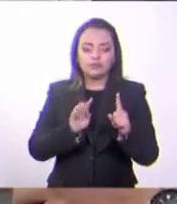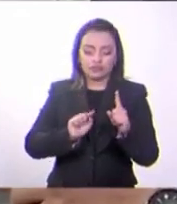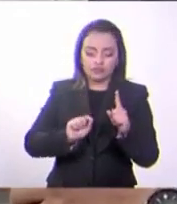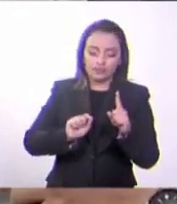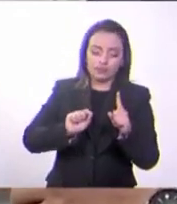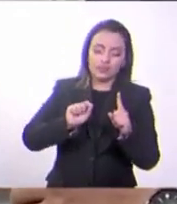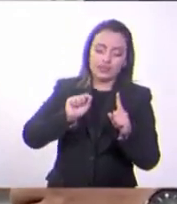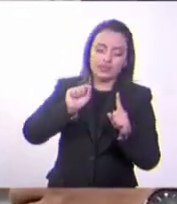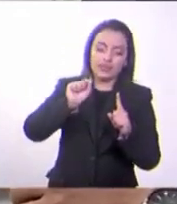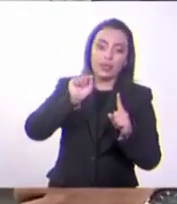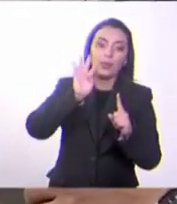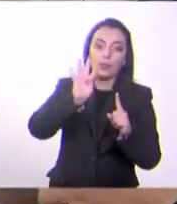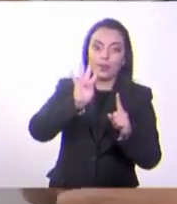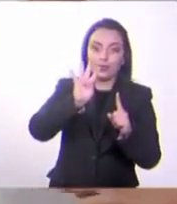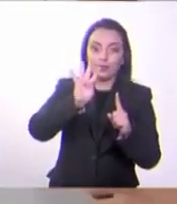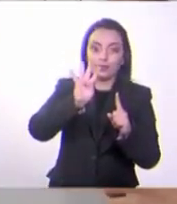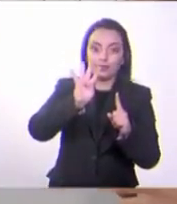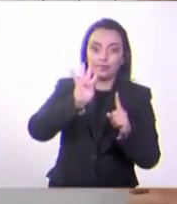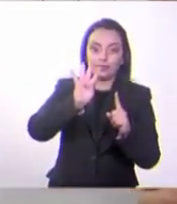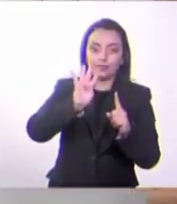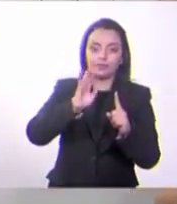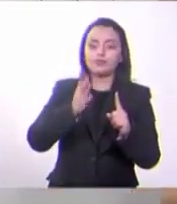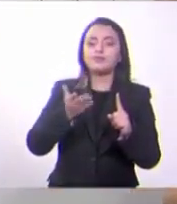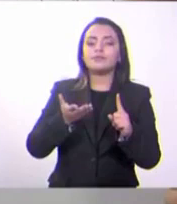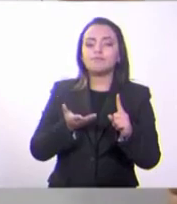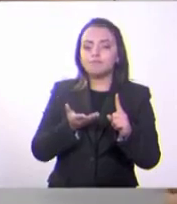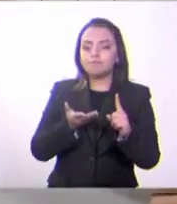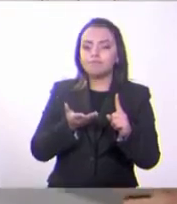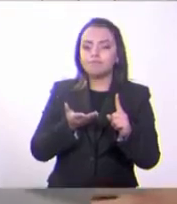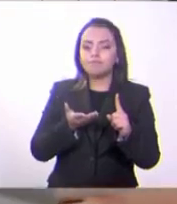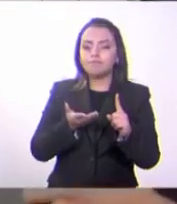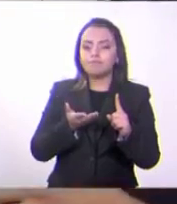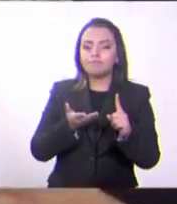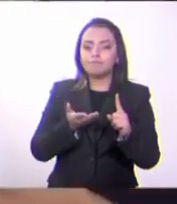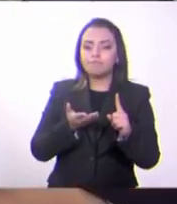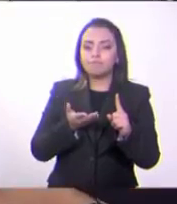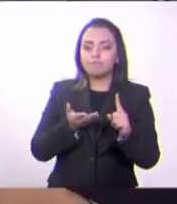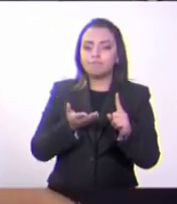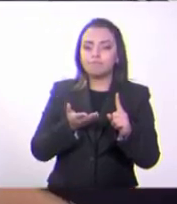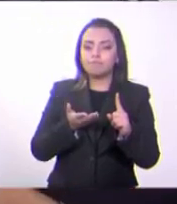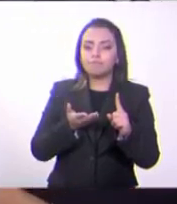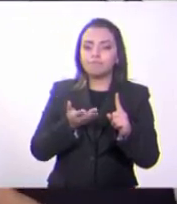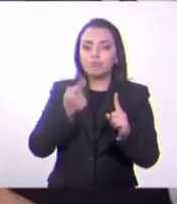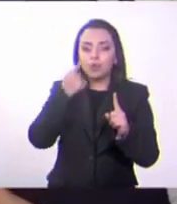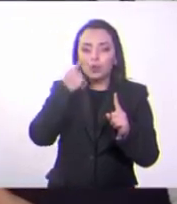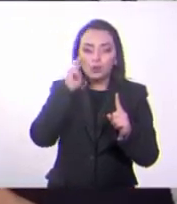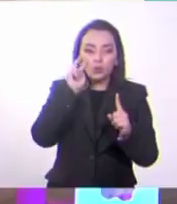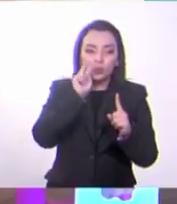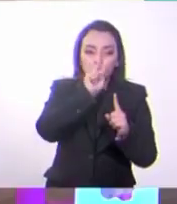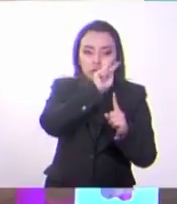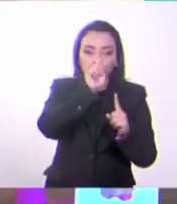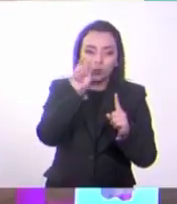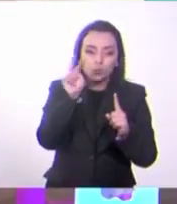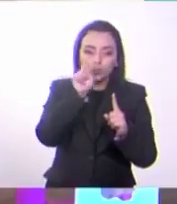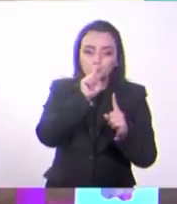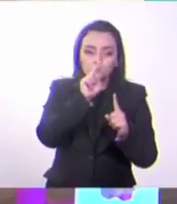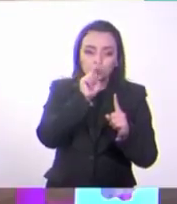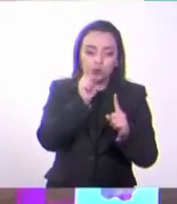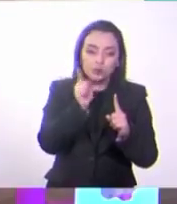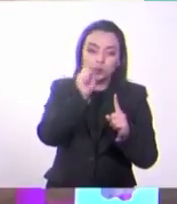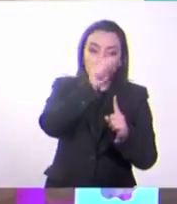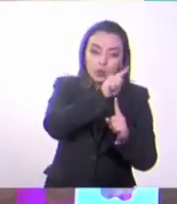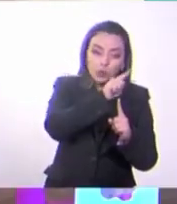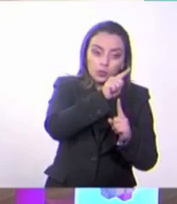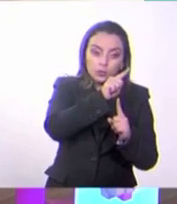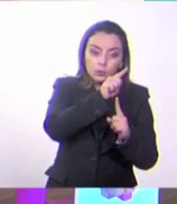Te dé 4, ajá. Aquí, en este. Ese número lo tengo que buscar en el primer conjunto. En el primer conjunto. Que